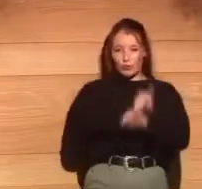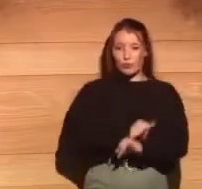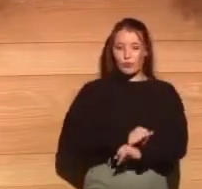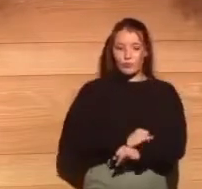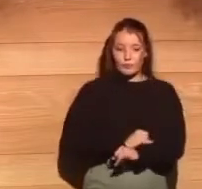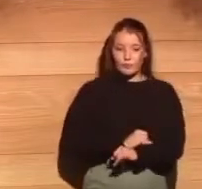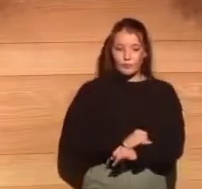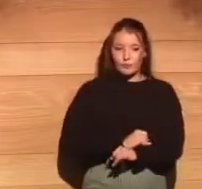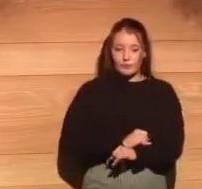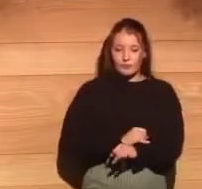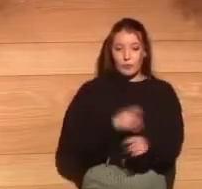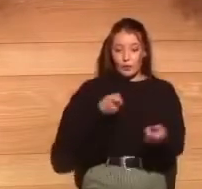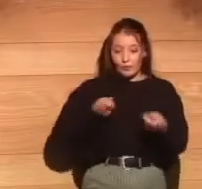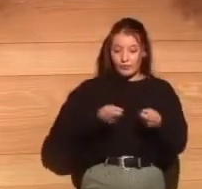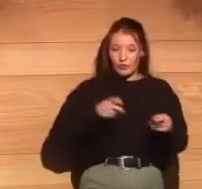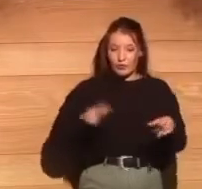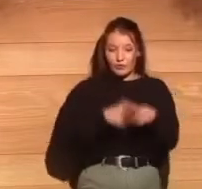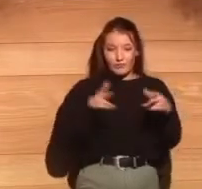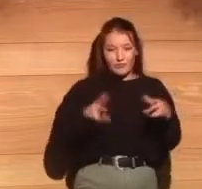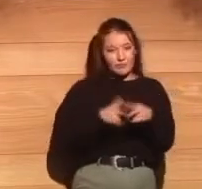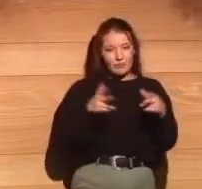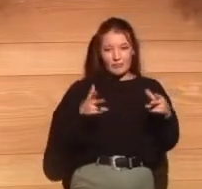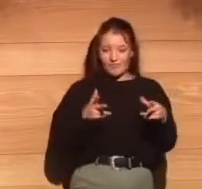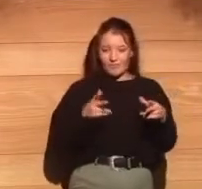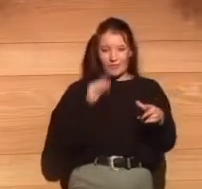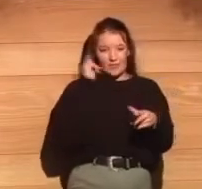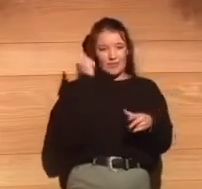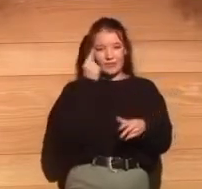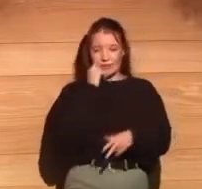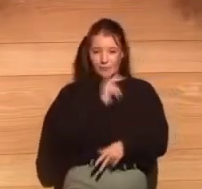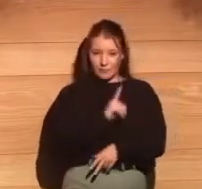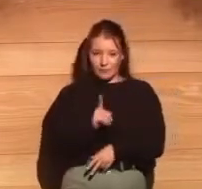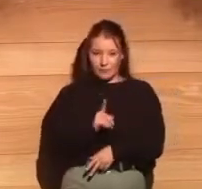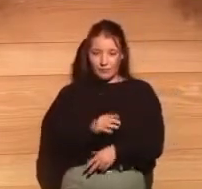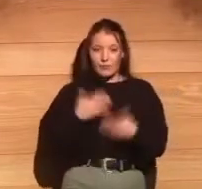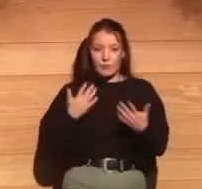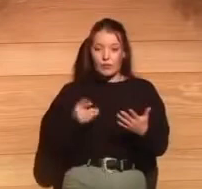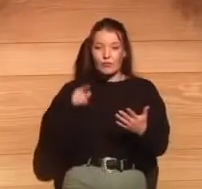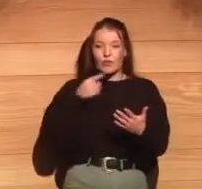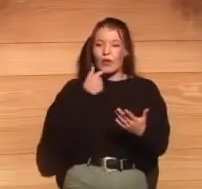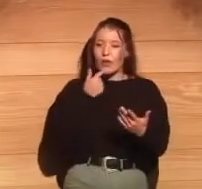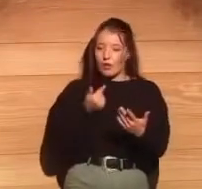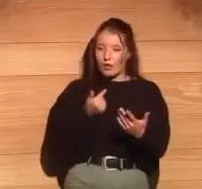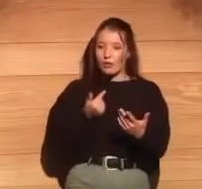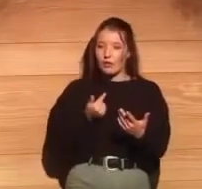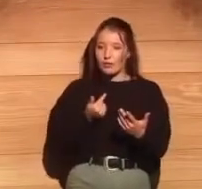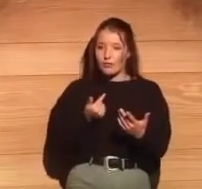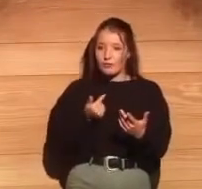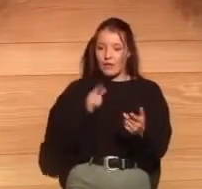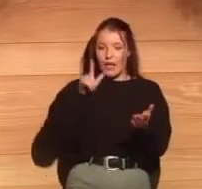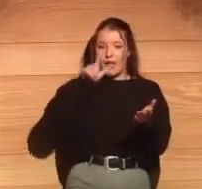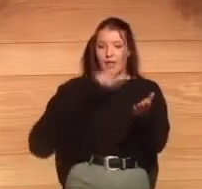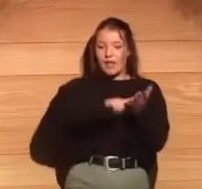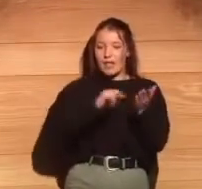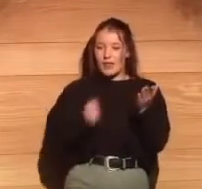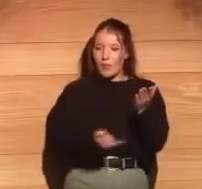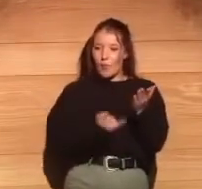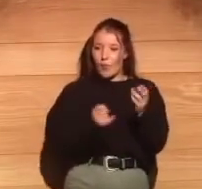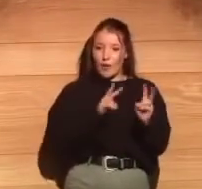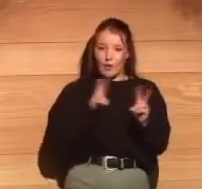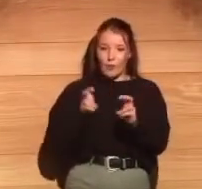el control social. Y entonces, tú hablas, por ejemplo, de este nuevo lenguaje que se crea